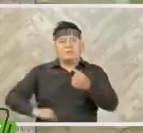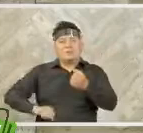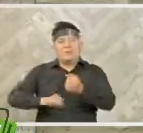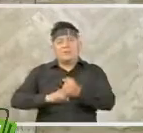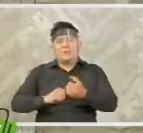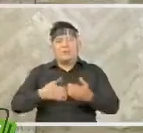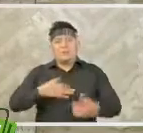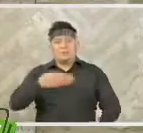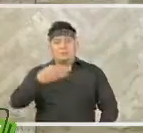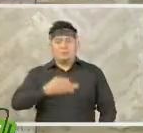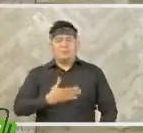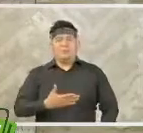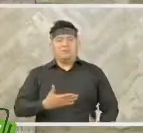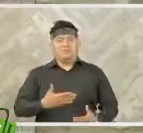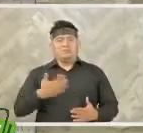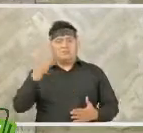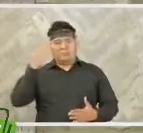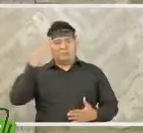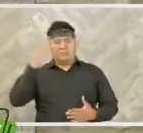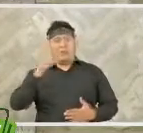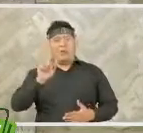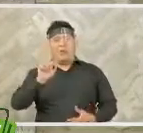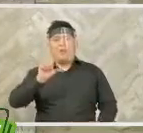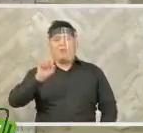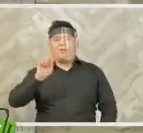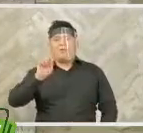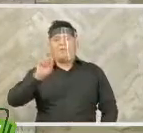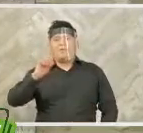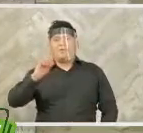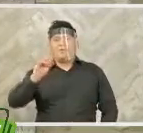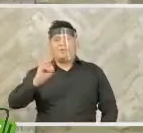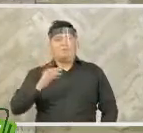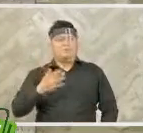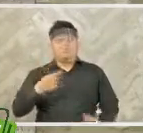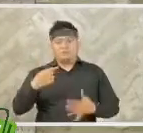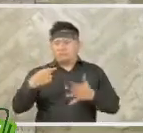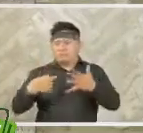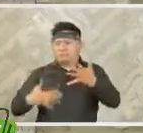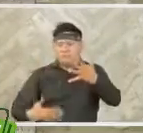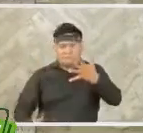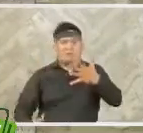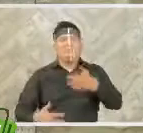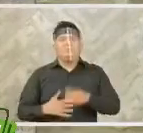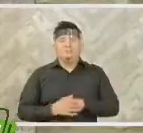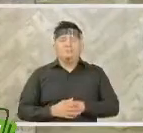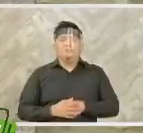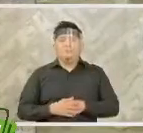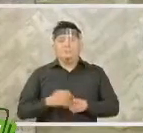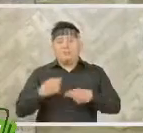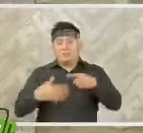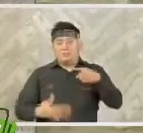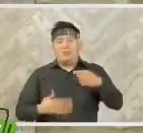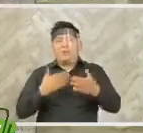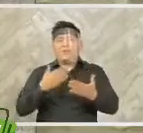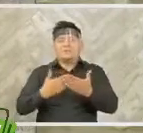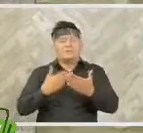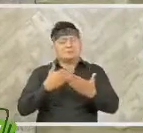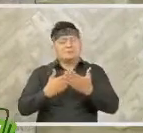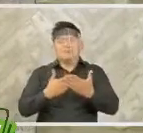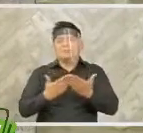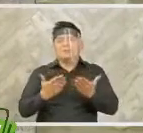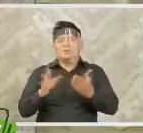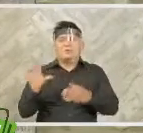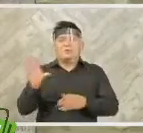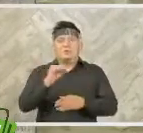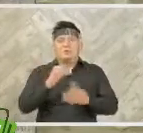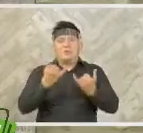administración, gente decente y preparada. Gracias Alfredo por tus palabras. Y así muchos y muchos más comentarios de verdad. Muchísimas gracias a todos